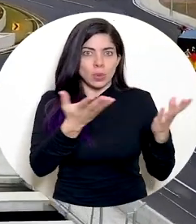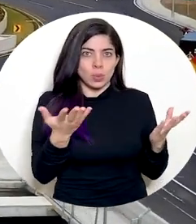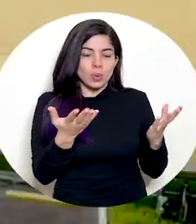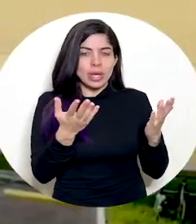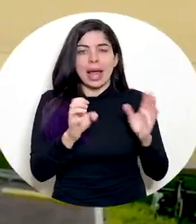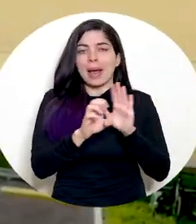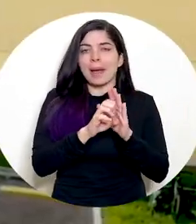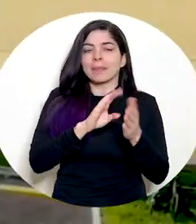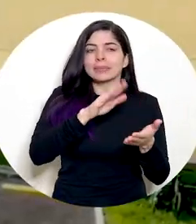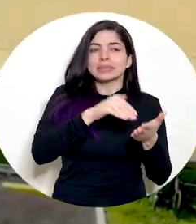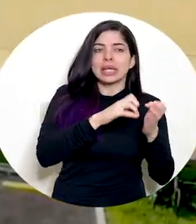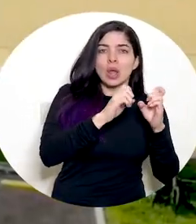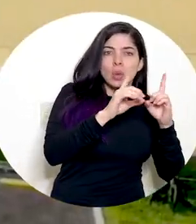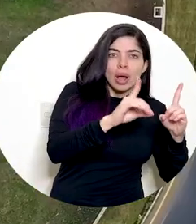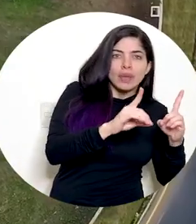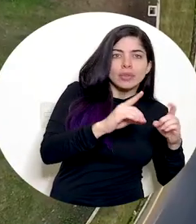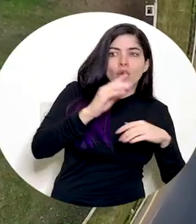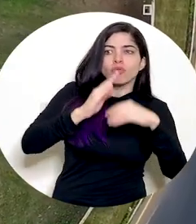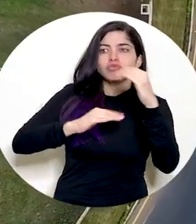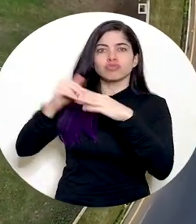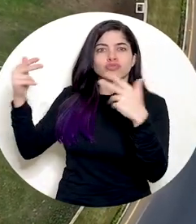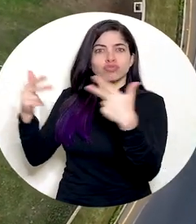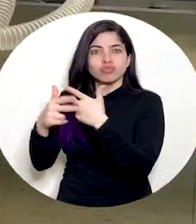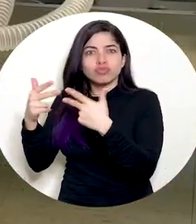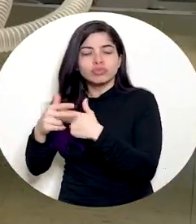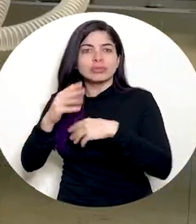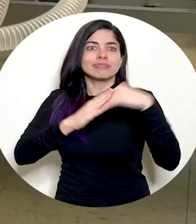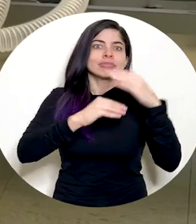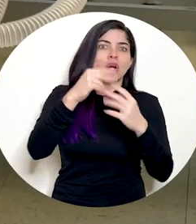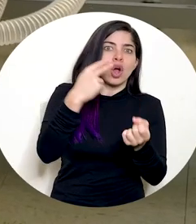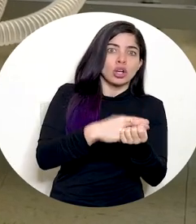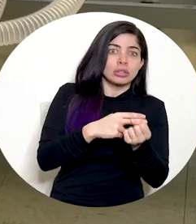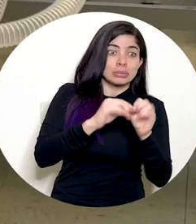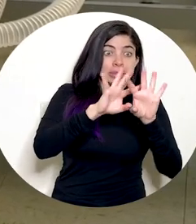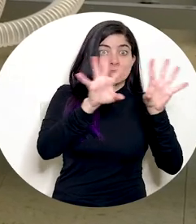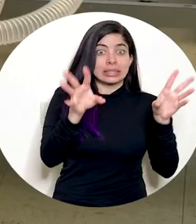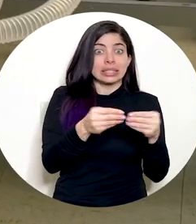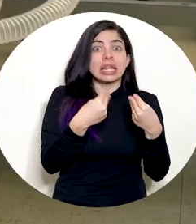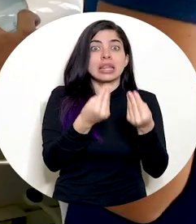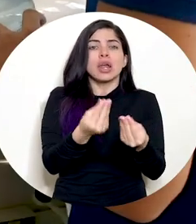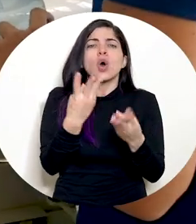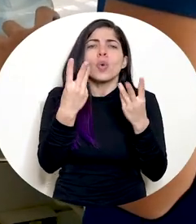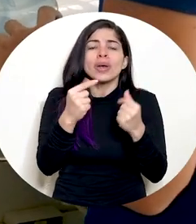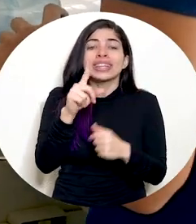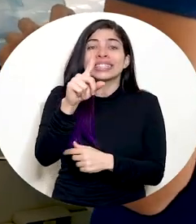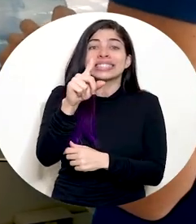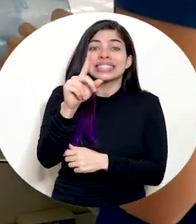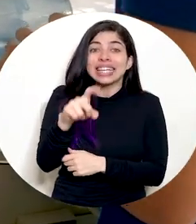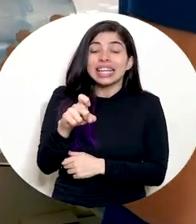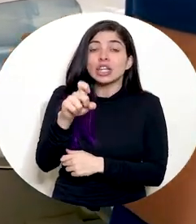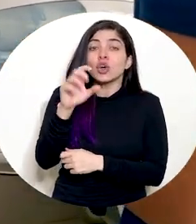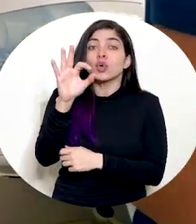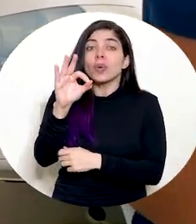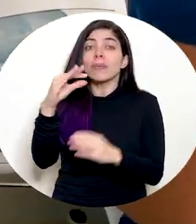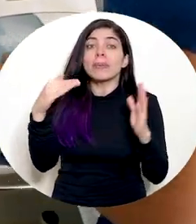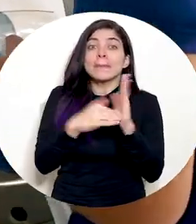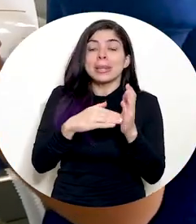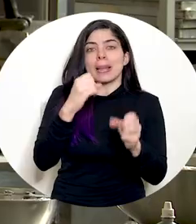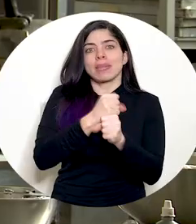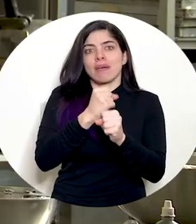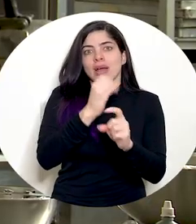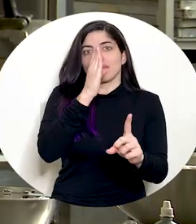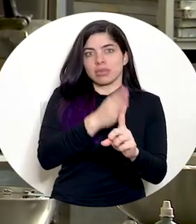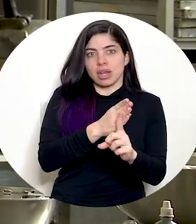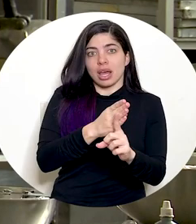pública, como centros educativos, grandes obras viales y hospitales. Eso generará 109 mil empleos